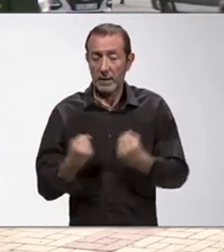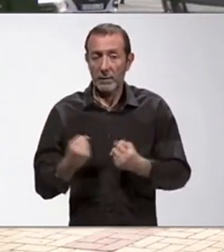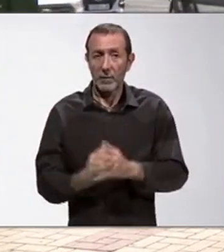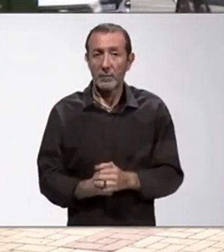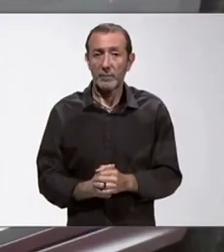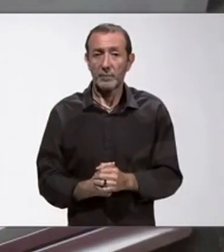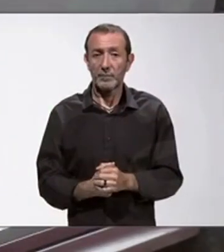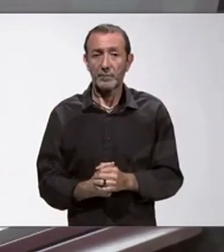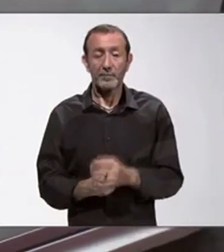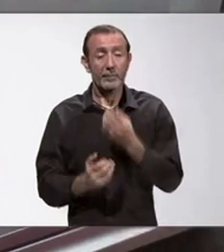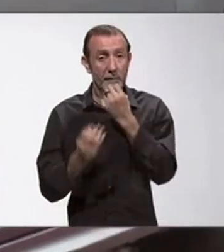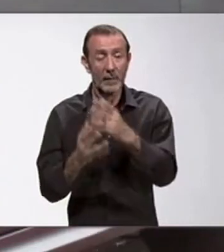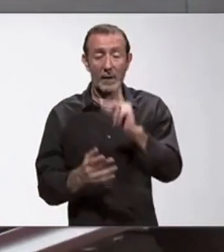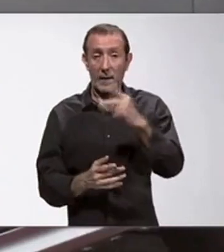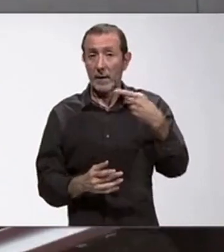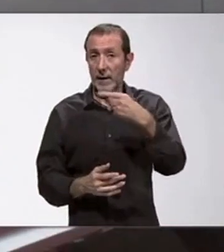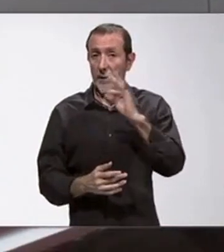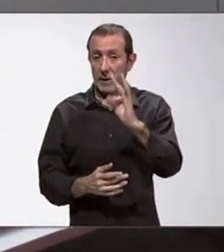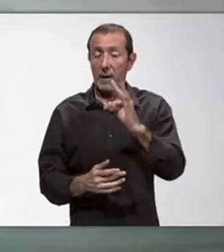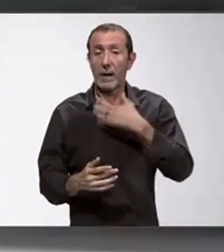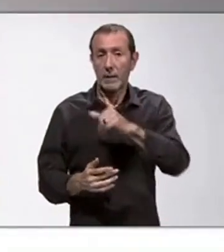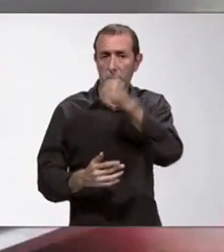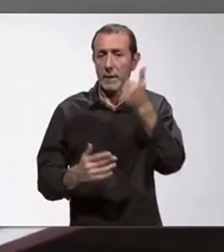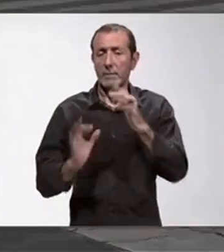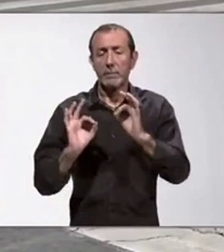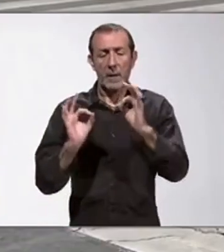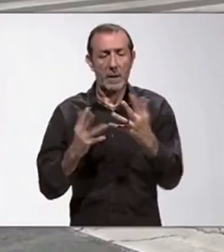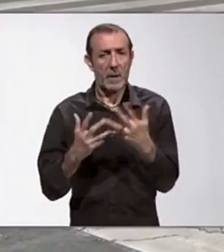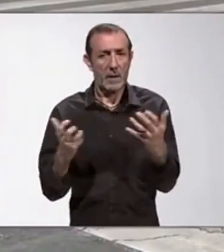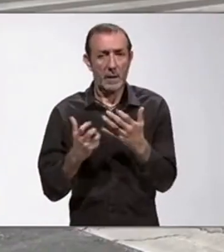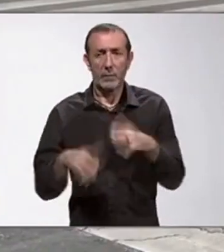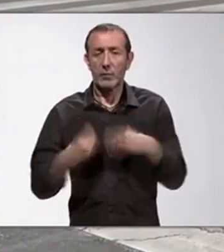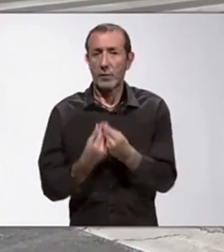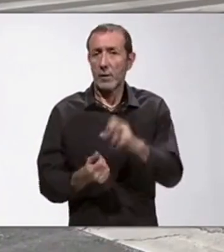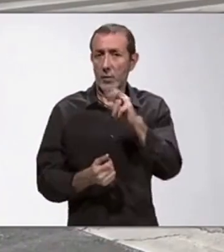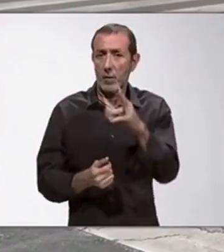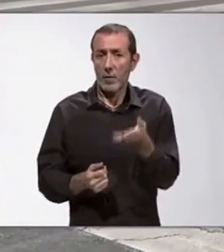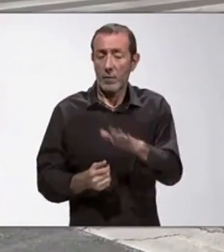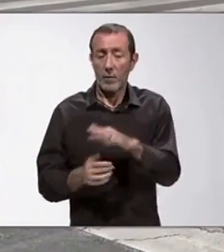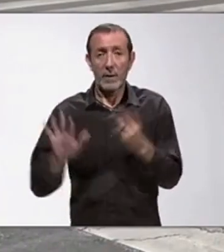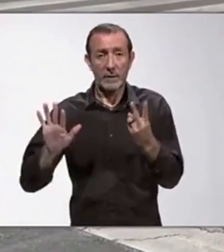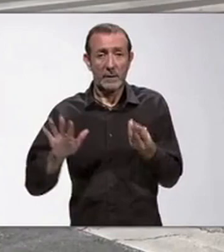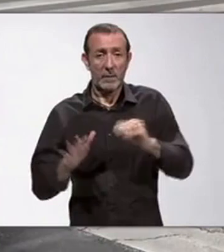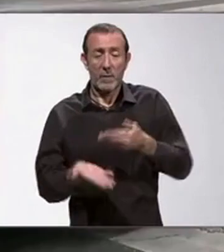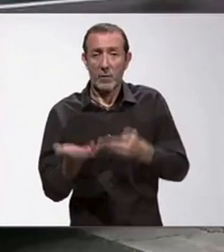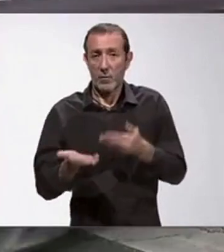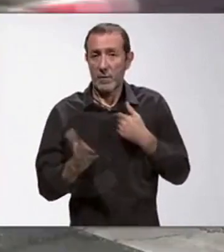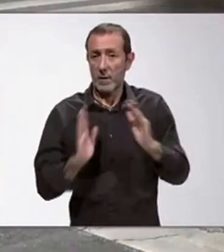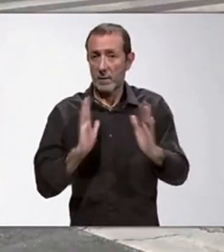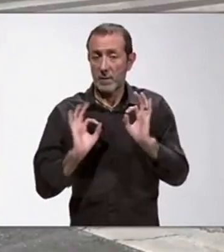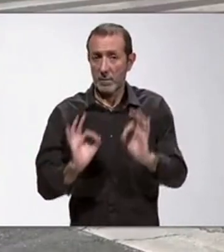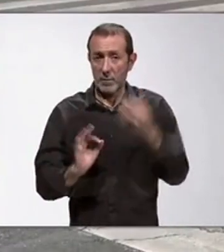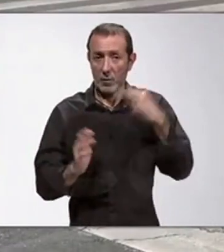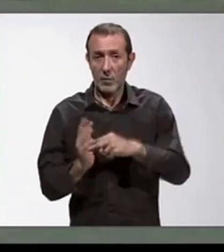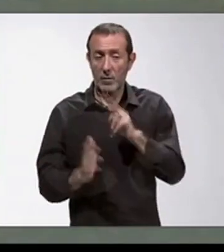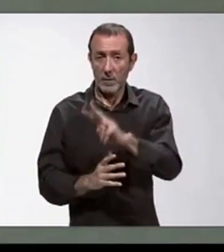de tráfico. Según la DGT, el verano ha sido especialmente grave, con 12 fallecidos, 7 más que en el mismo periodo